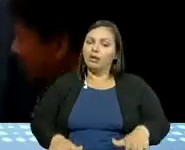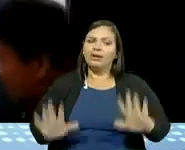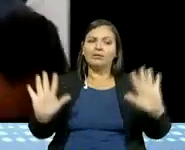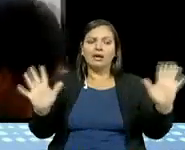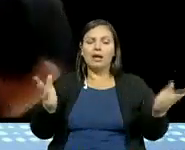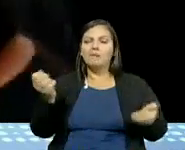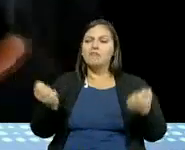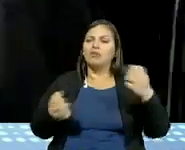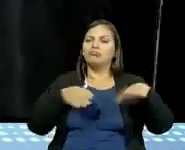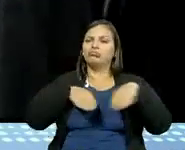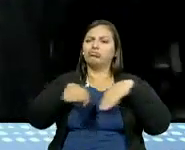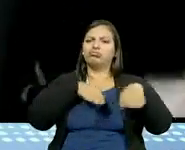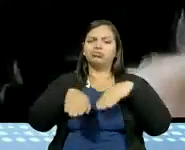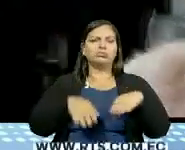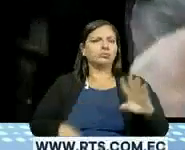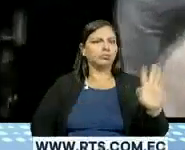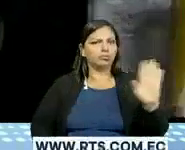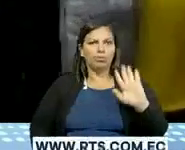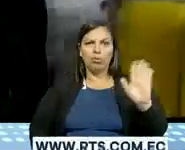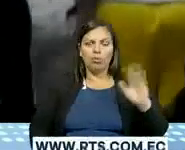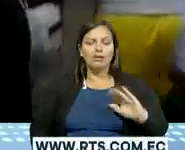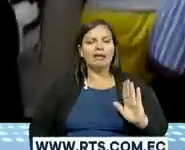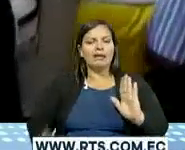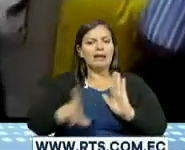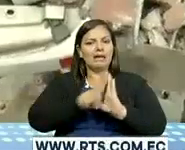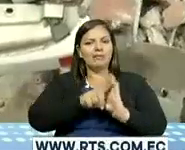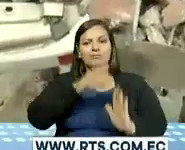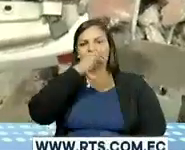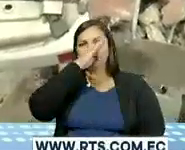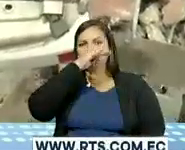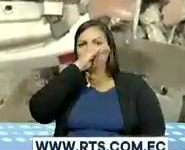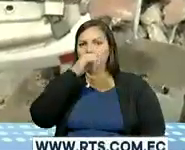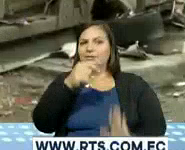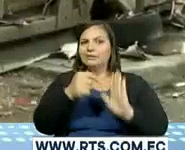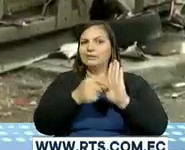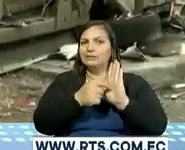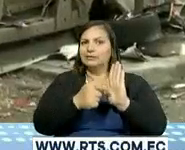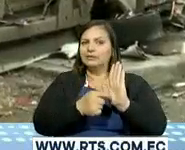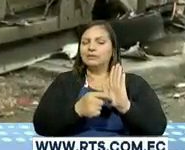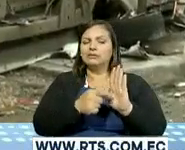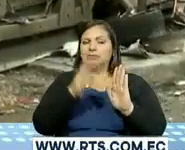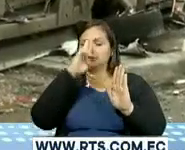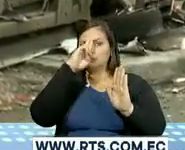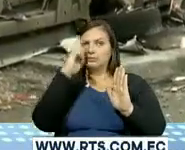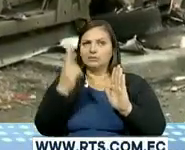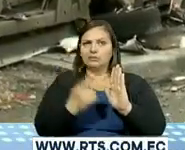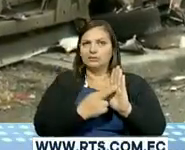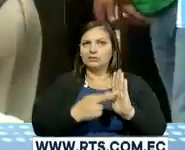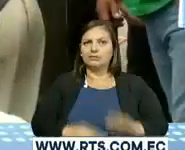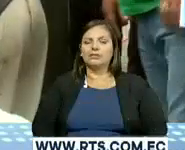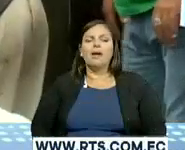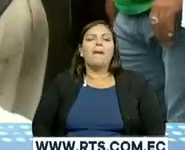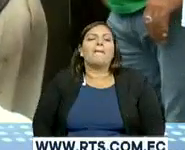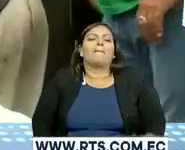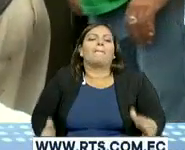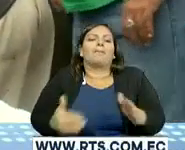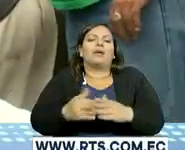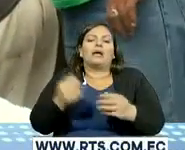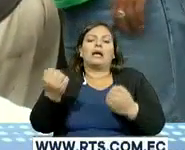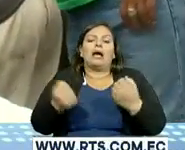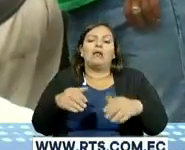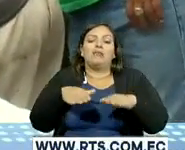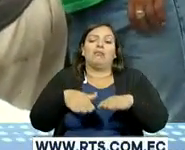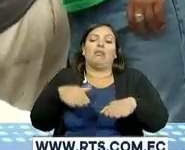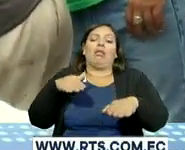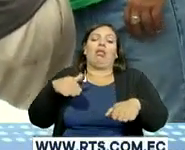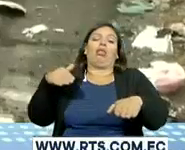es necesario que se respeten las señales de tránsito, es necesario no bloquear intersecciones, si es preciso no utilizar muchos